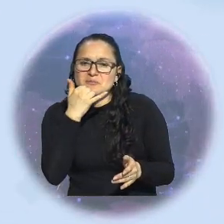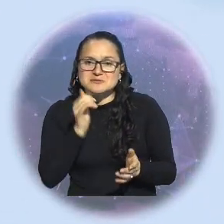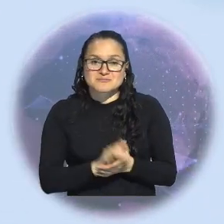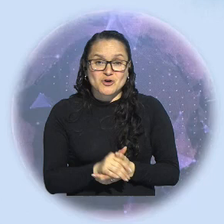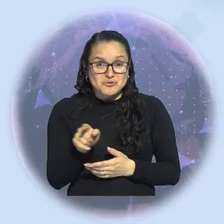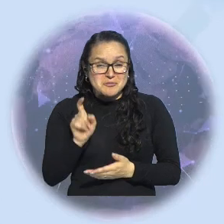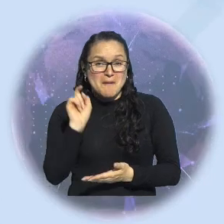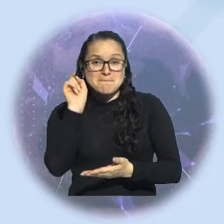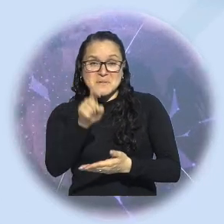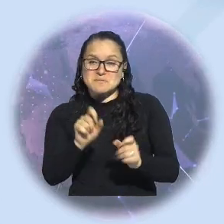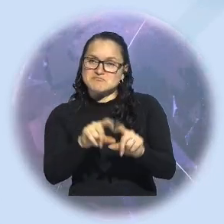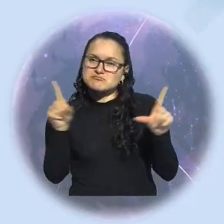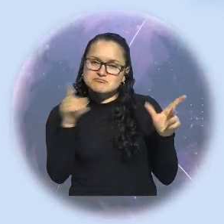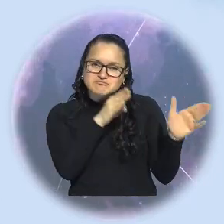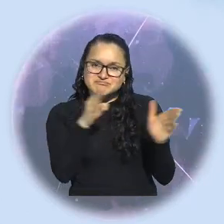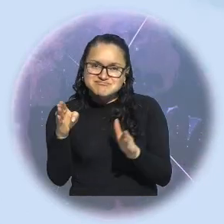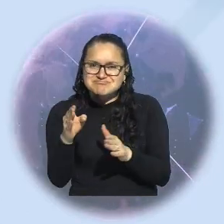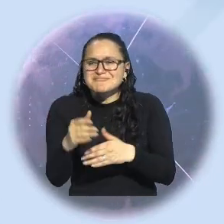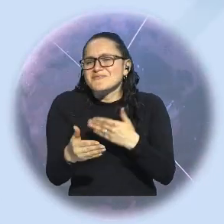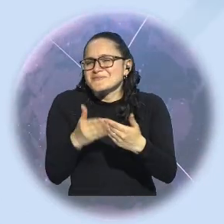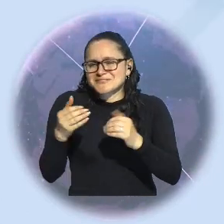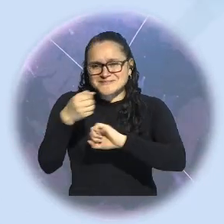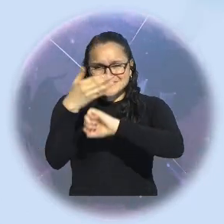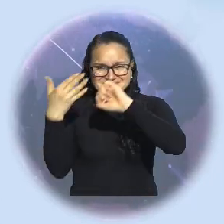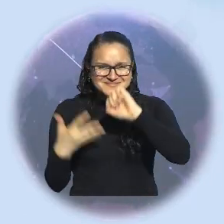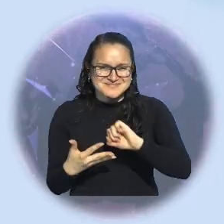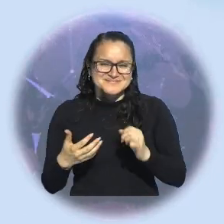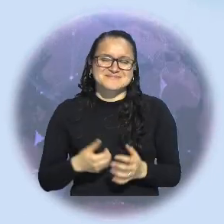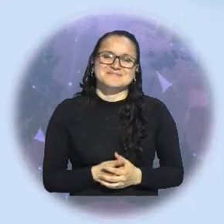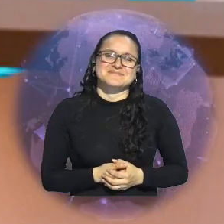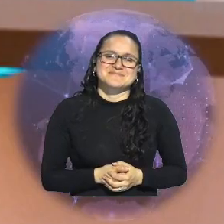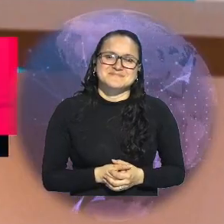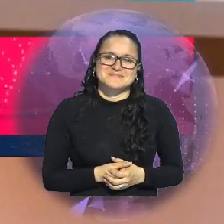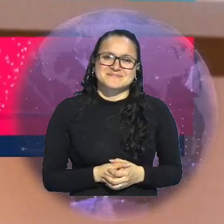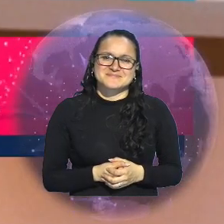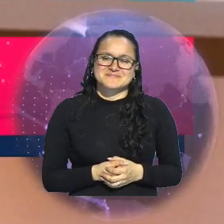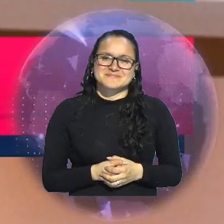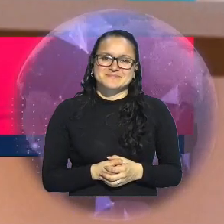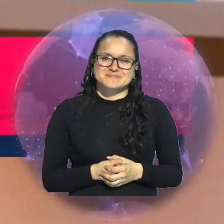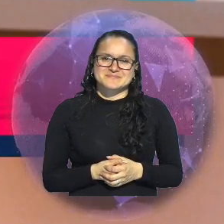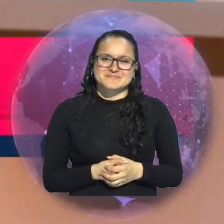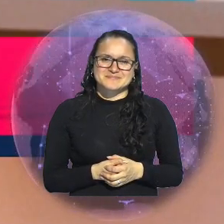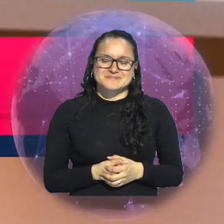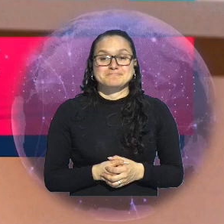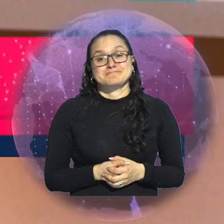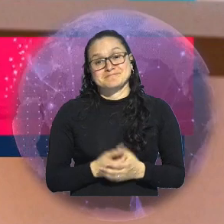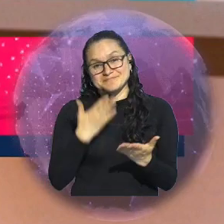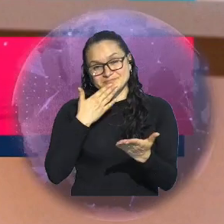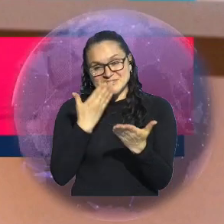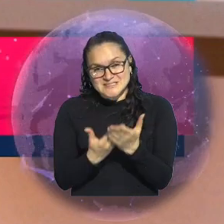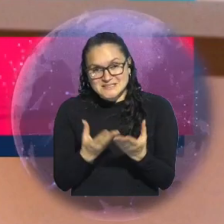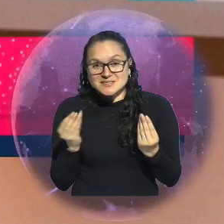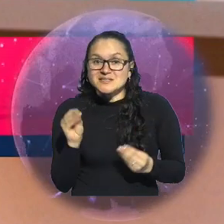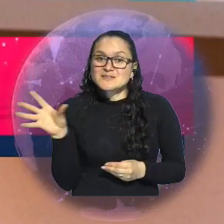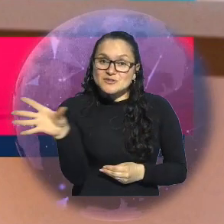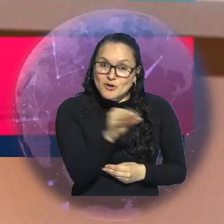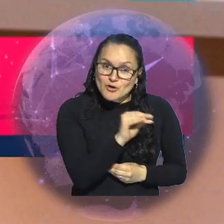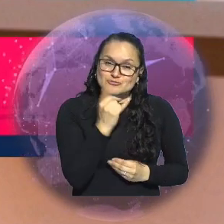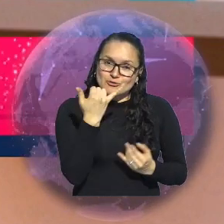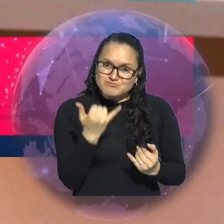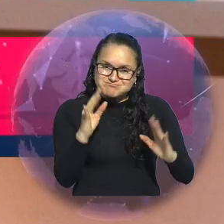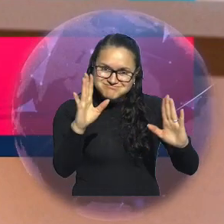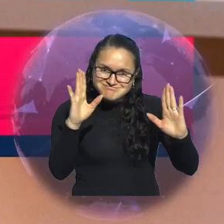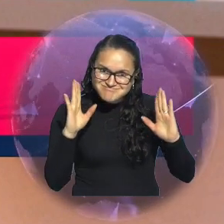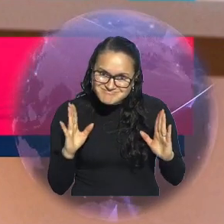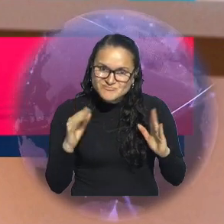trámites con seis en un mensaje de la comisión de regulación de comunicaciones muchas gracias a todos por acompañarnos en esta nueva emisión